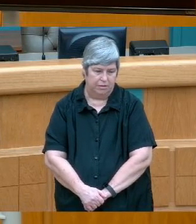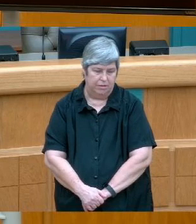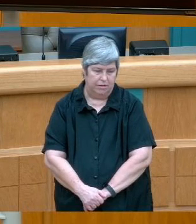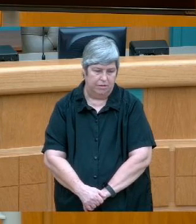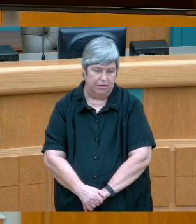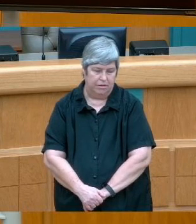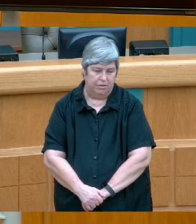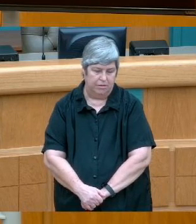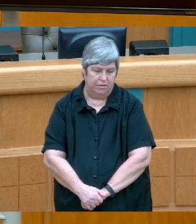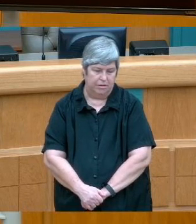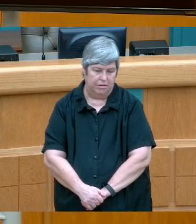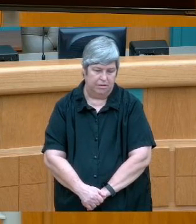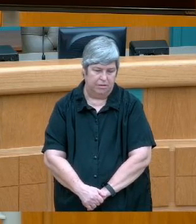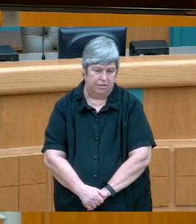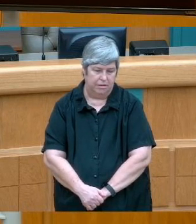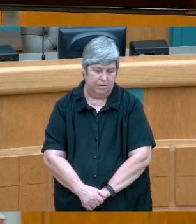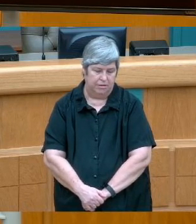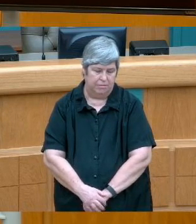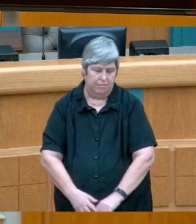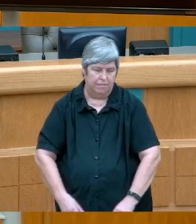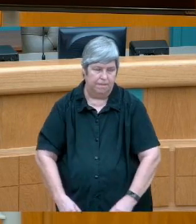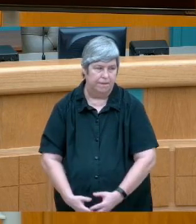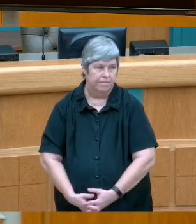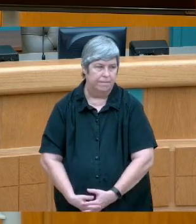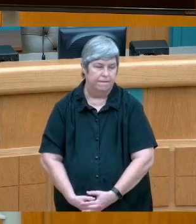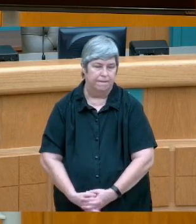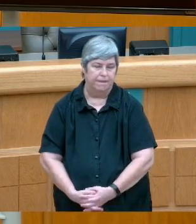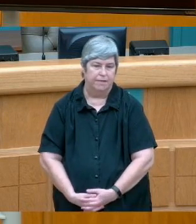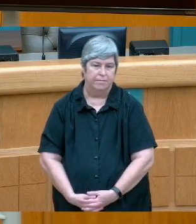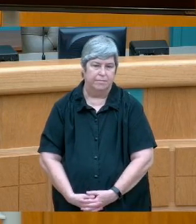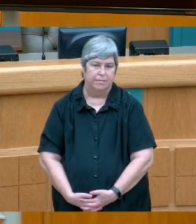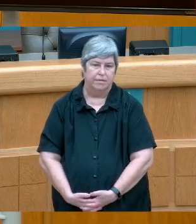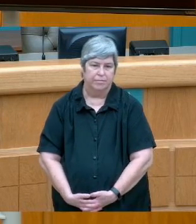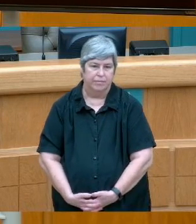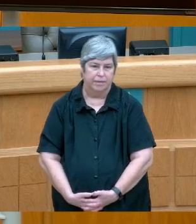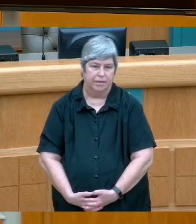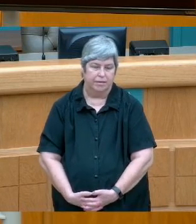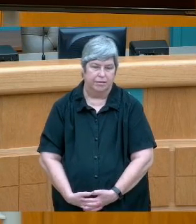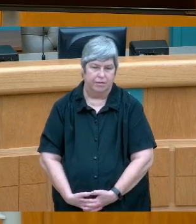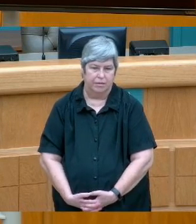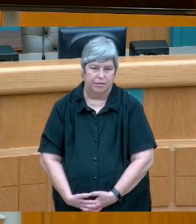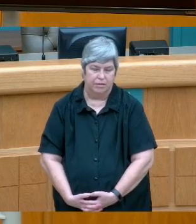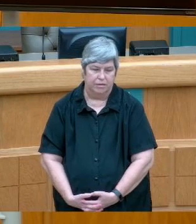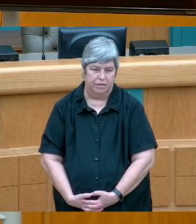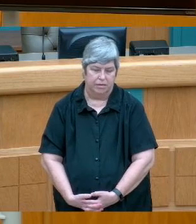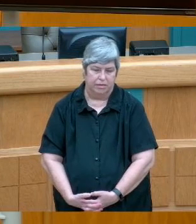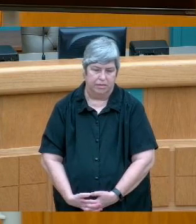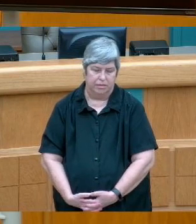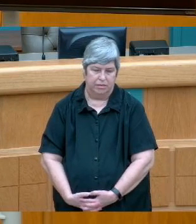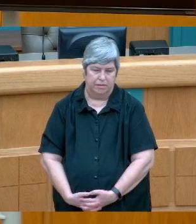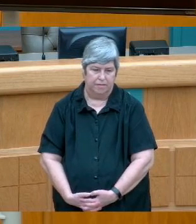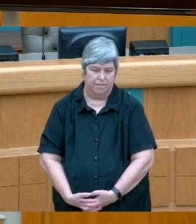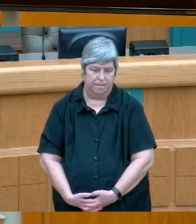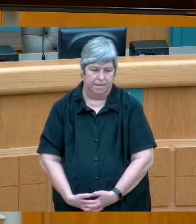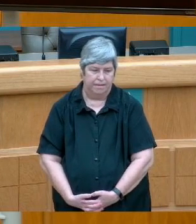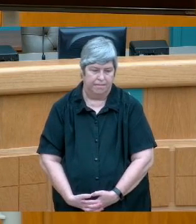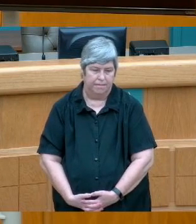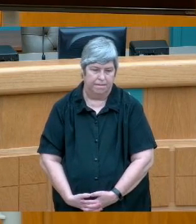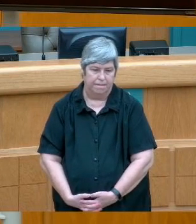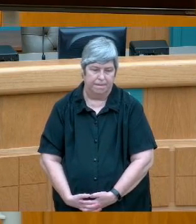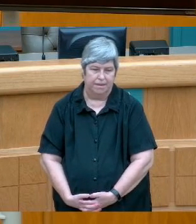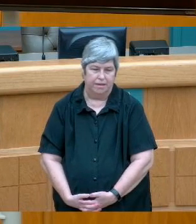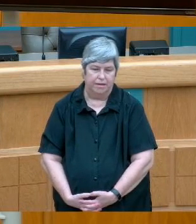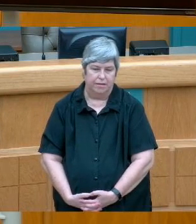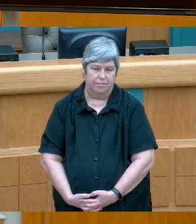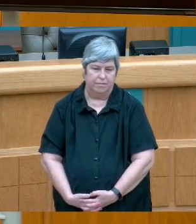en Port Aransas se han recuperado 6 de 7 personas que tenían la enfermedad. Solo una persona permanece enferma, pero 6 ya se